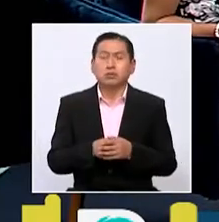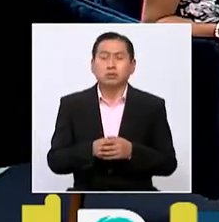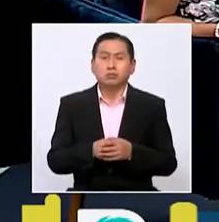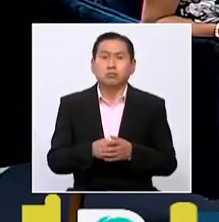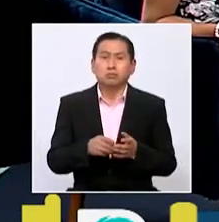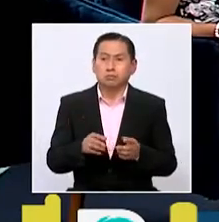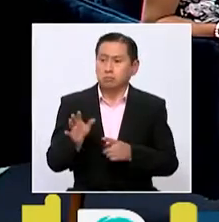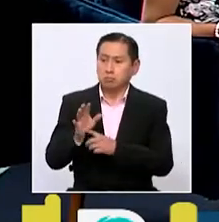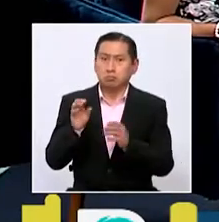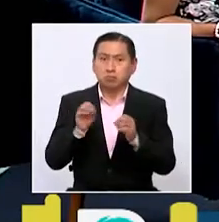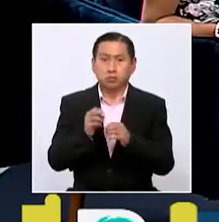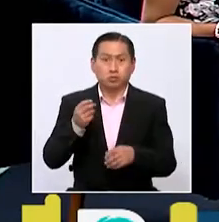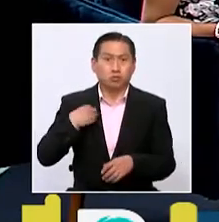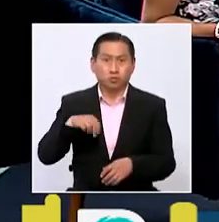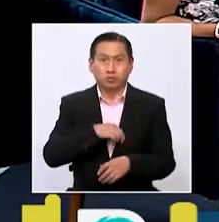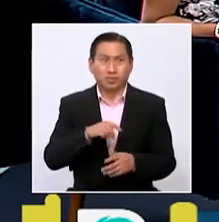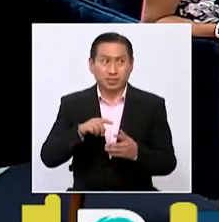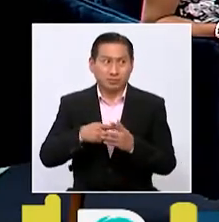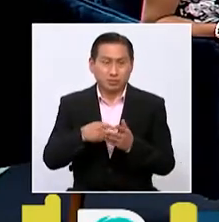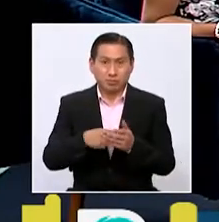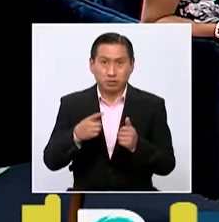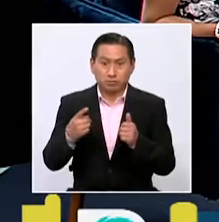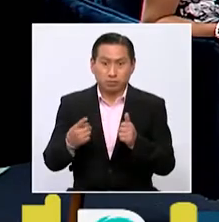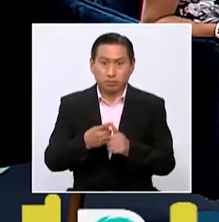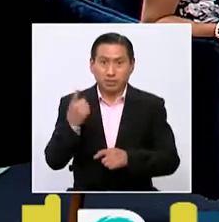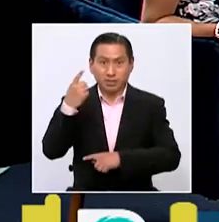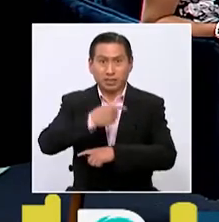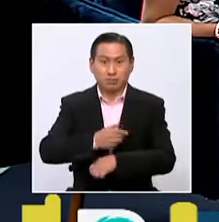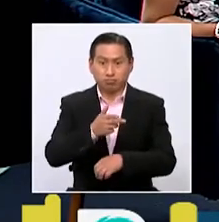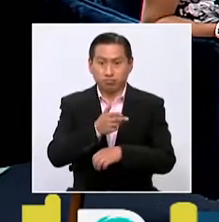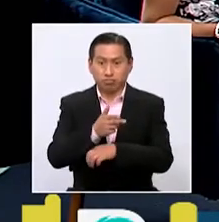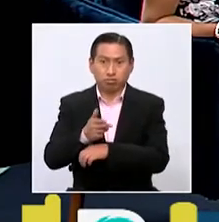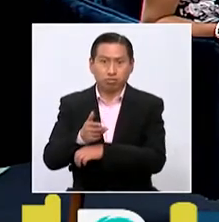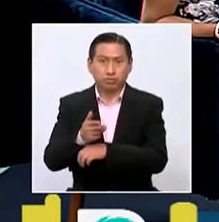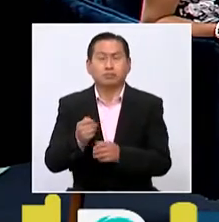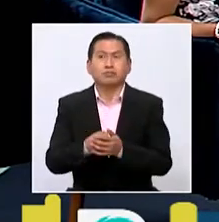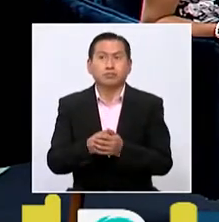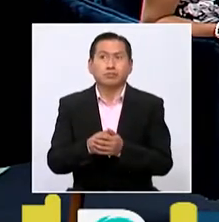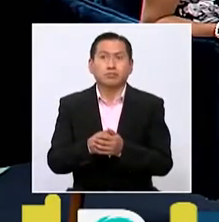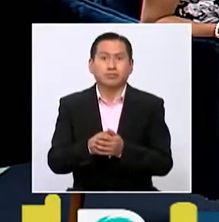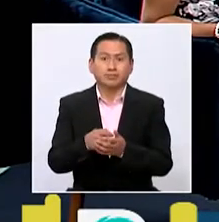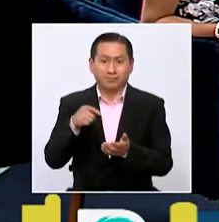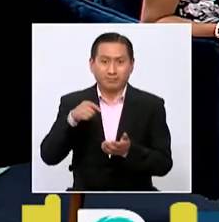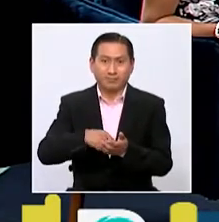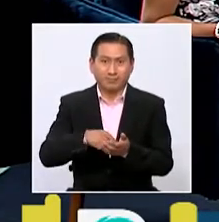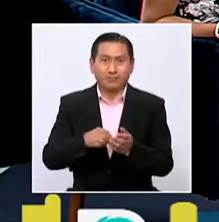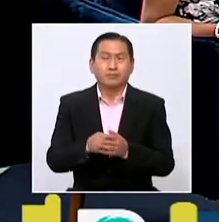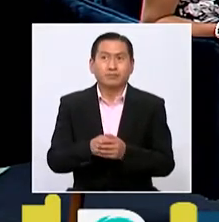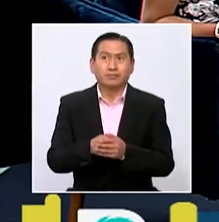Va, y además comenzamos el primer día de grabación de la serie,